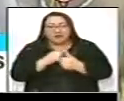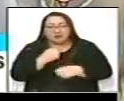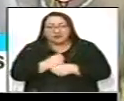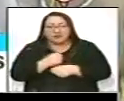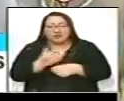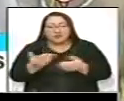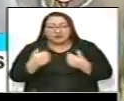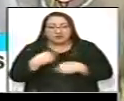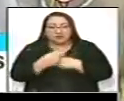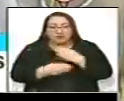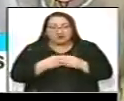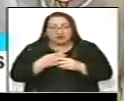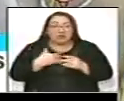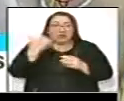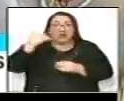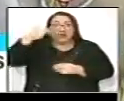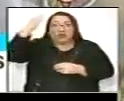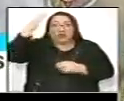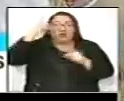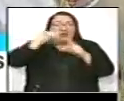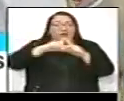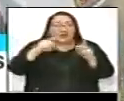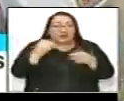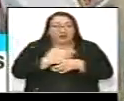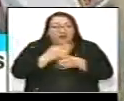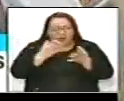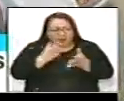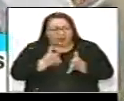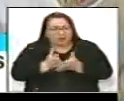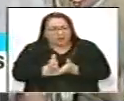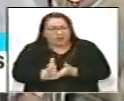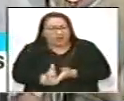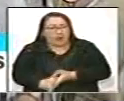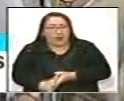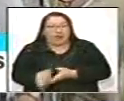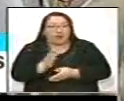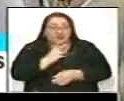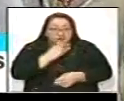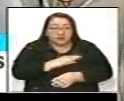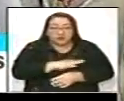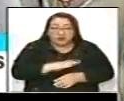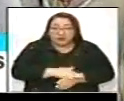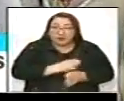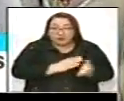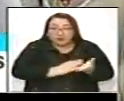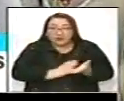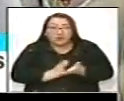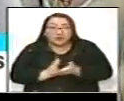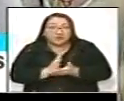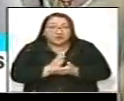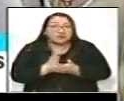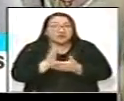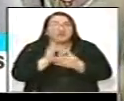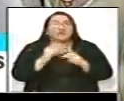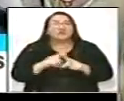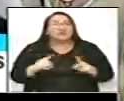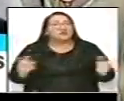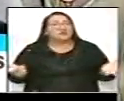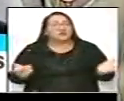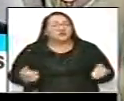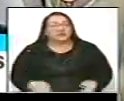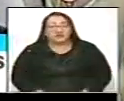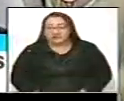dinámica que viene del mundo adulto, sea formal, política o no, y la que viene de las nuevas generaciones,